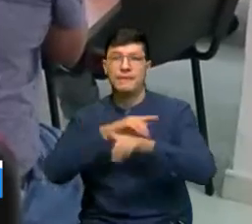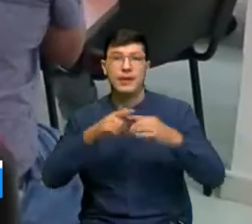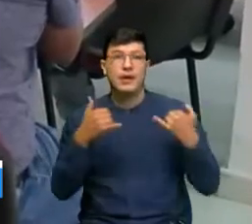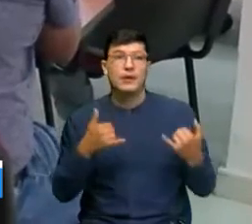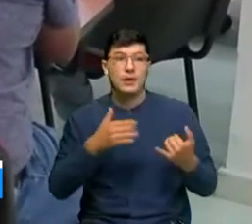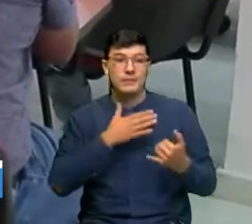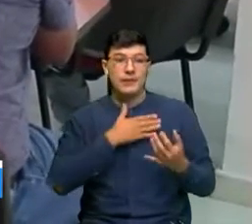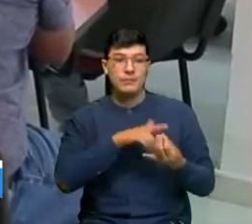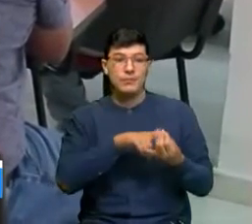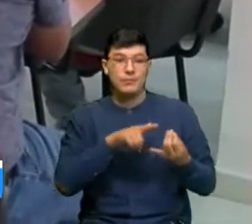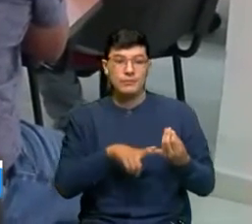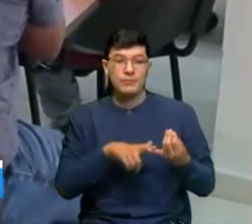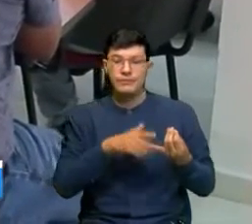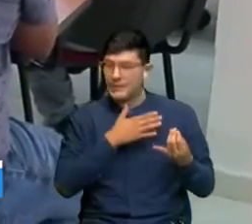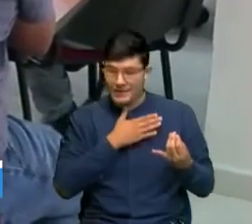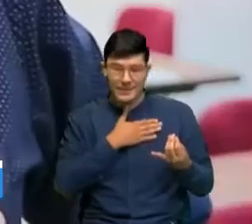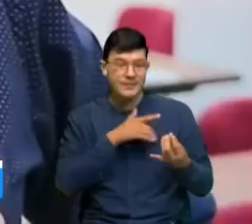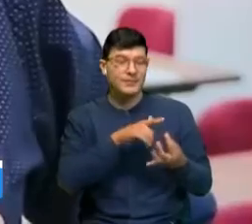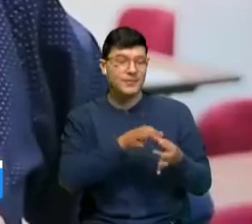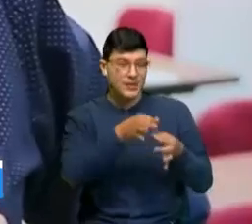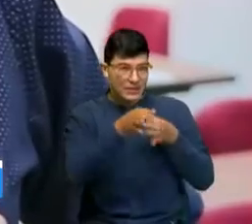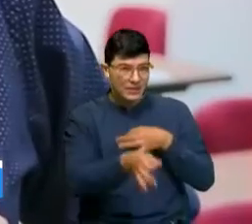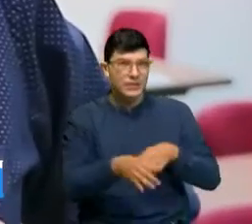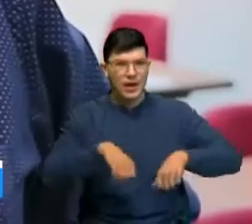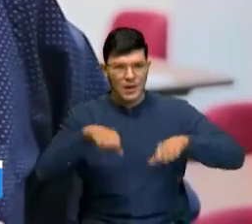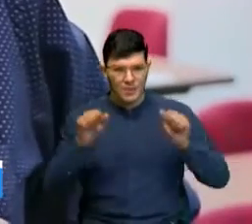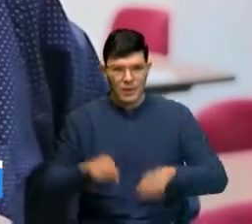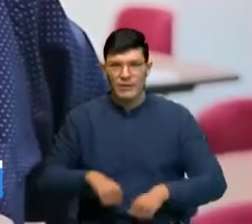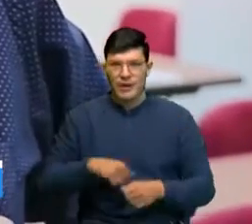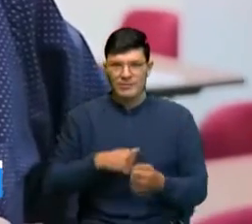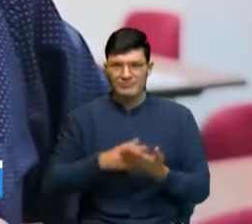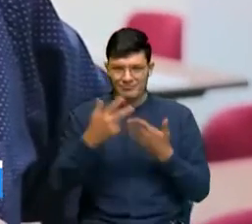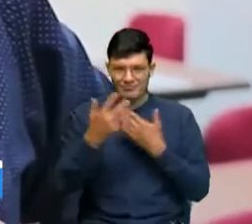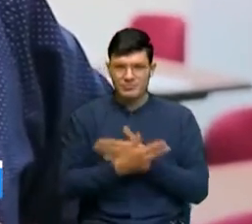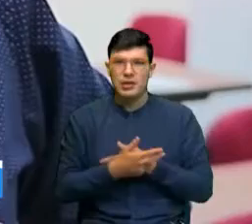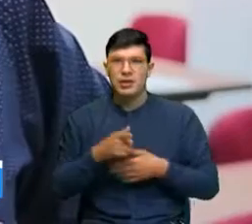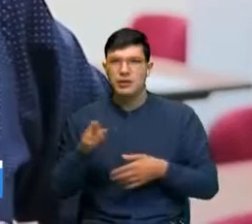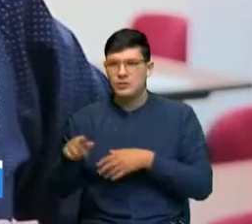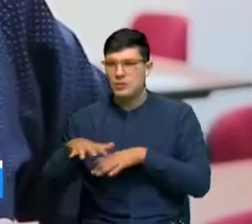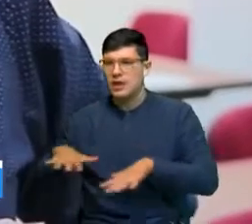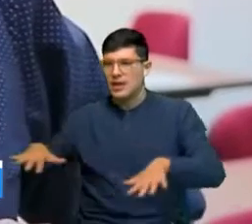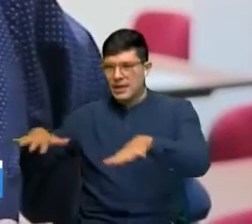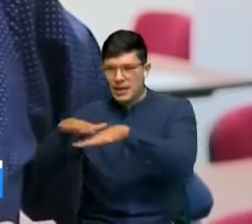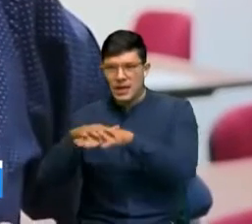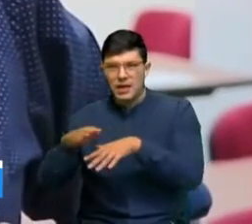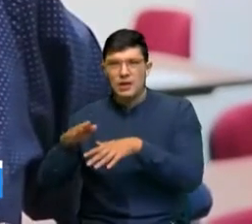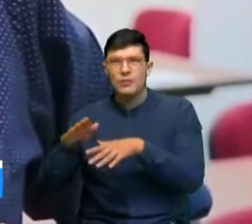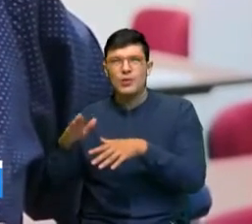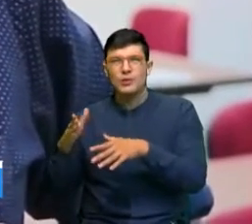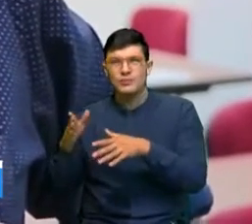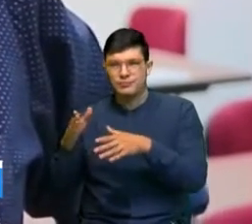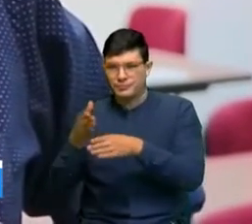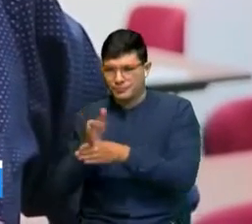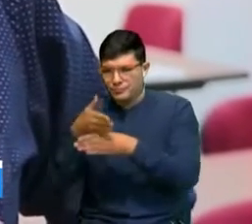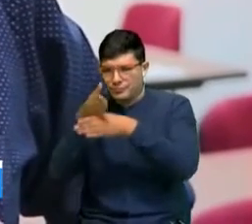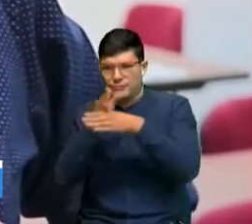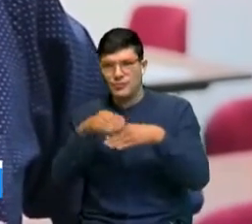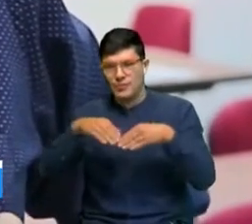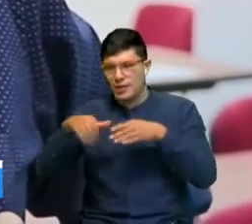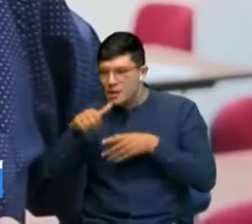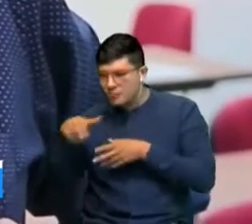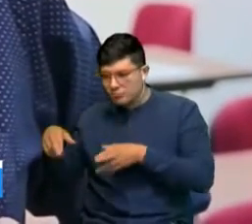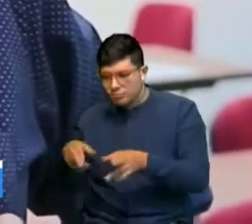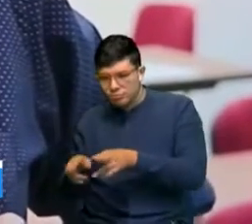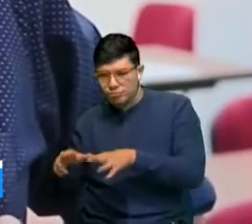de mi municipio nos aprobaron un proyecto relacionado con un bosculver, que es una recuperación, afectación por una